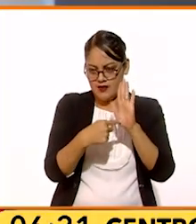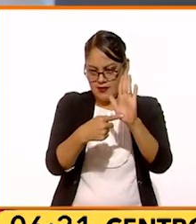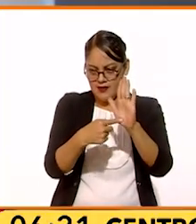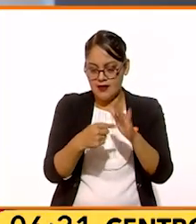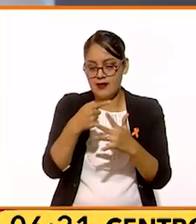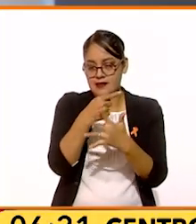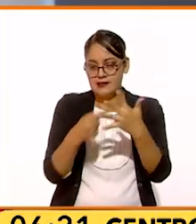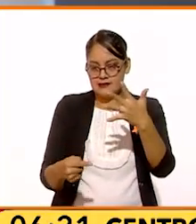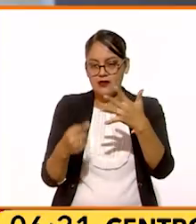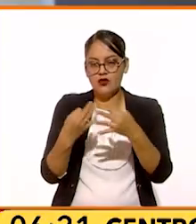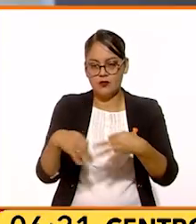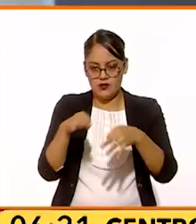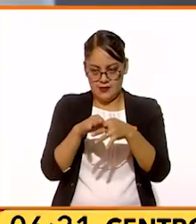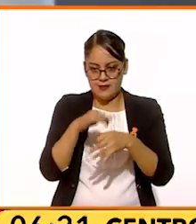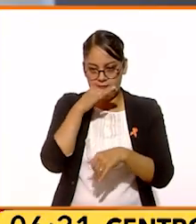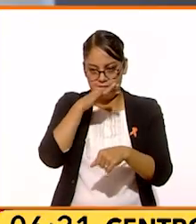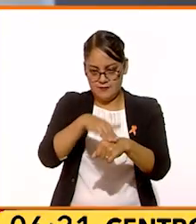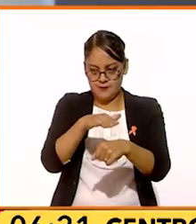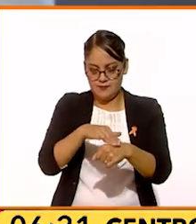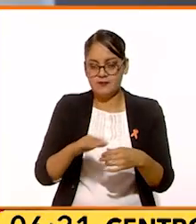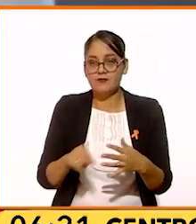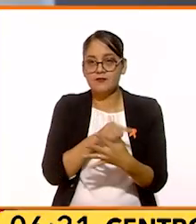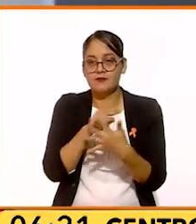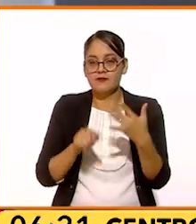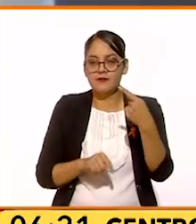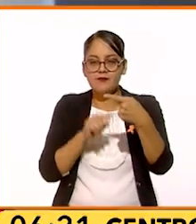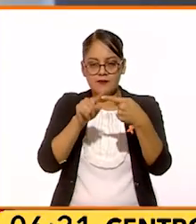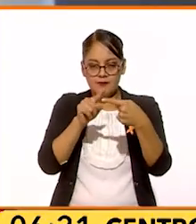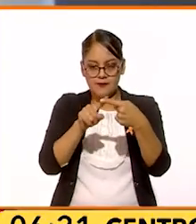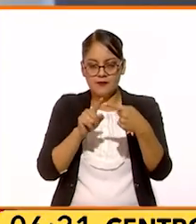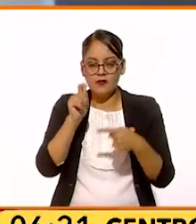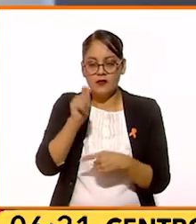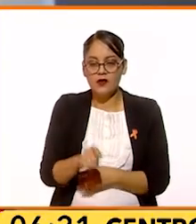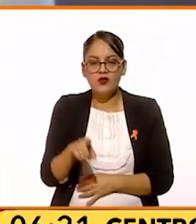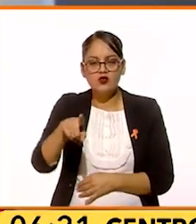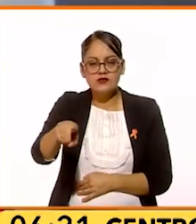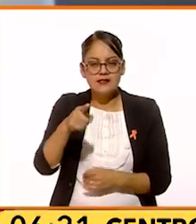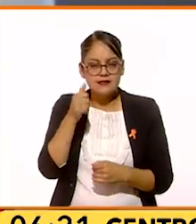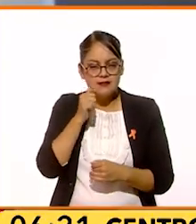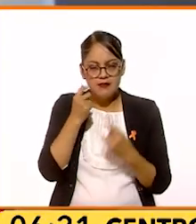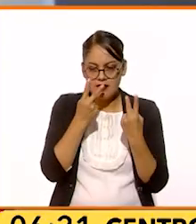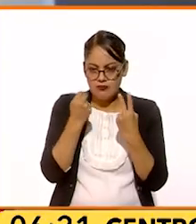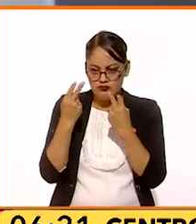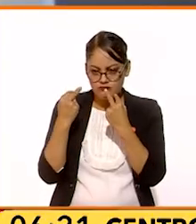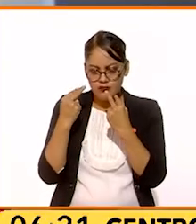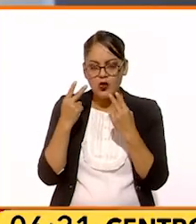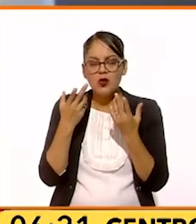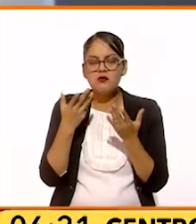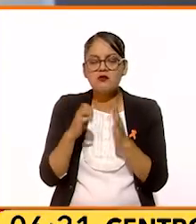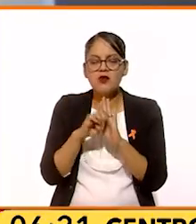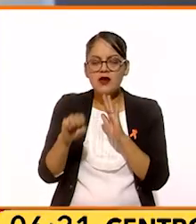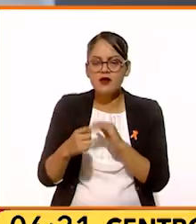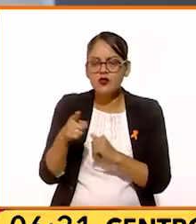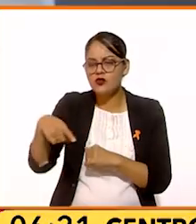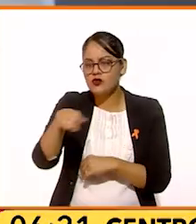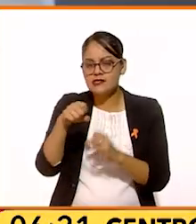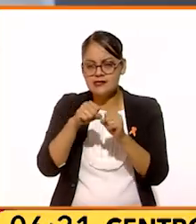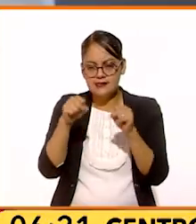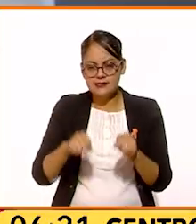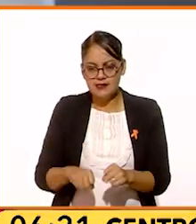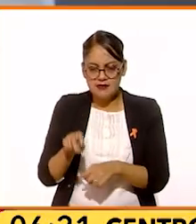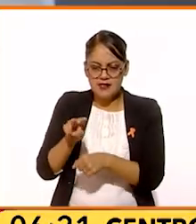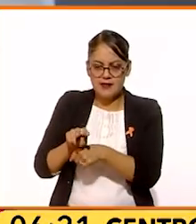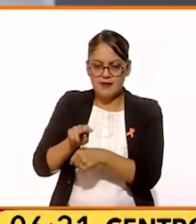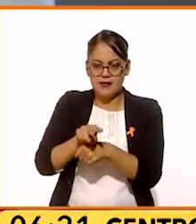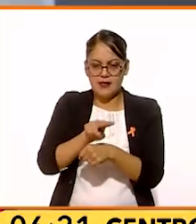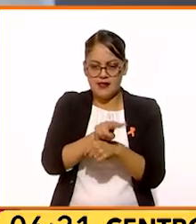5 componentes fundamentales. Uno, que era que fortalecer nuestra vigilancia epidemiológica implementando nuestro sistema de